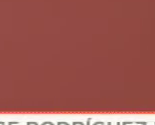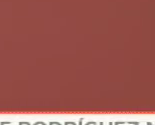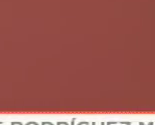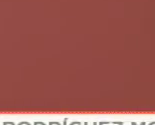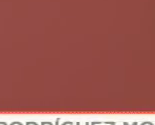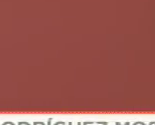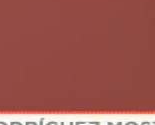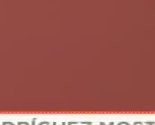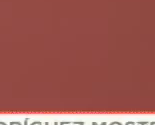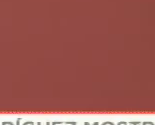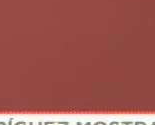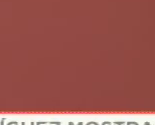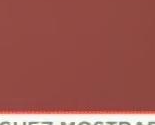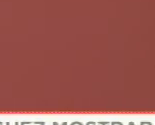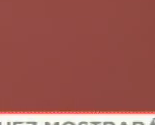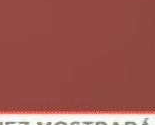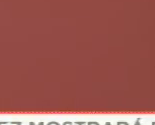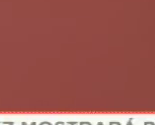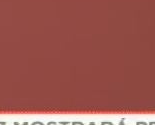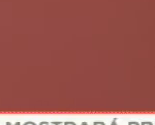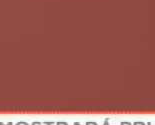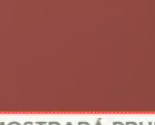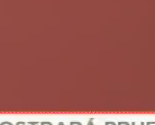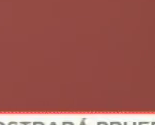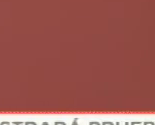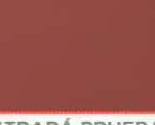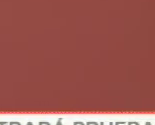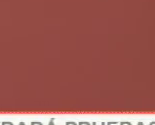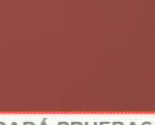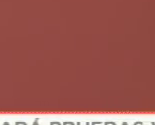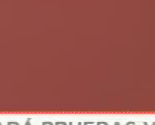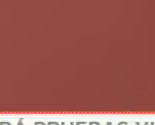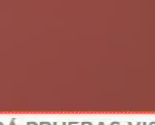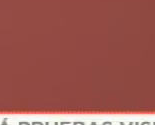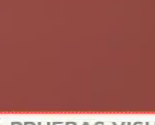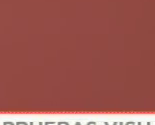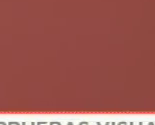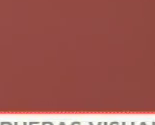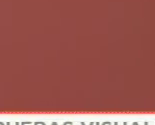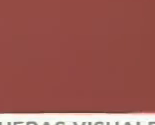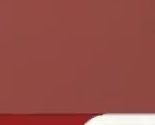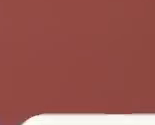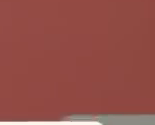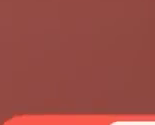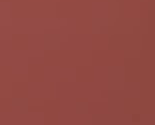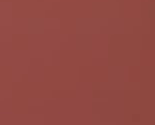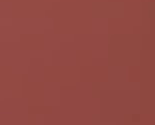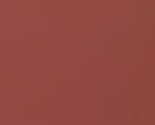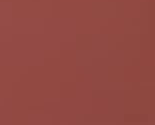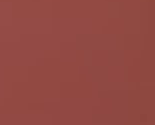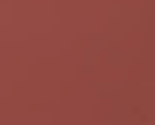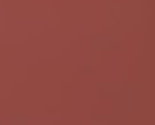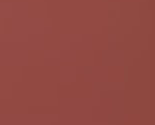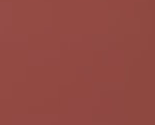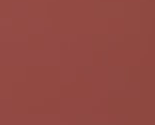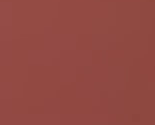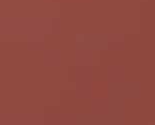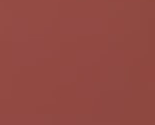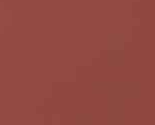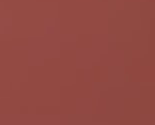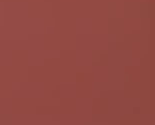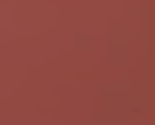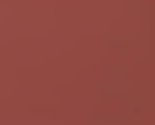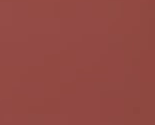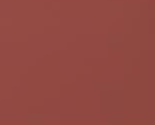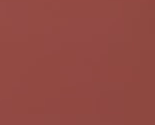Me decía mi madre, en mi infancia, dos frases que se me han quedado para toda la vida. La